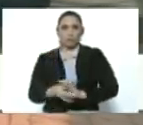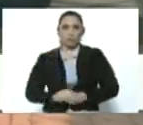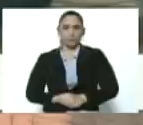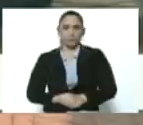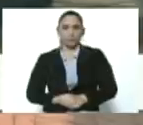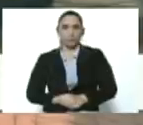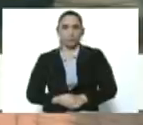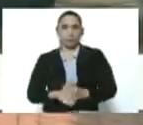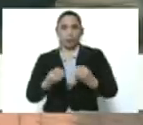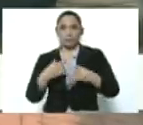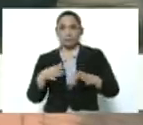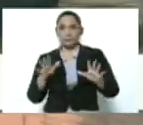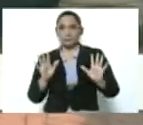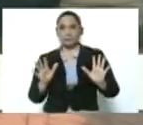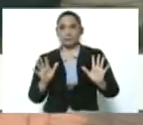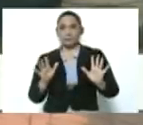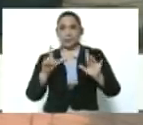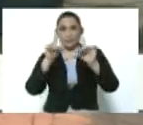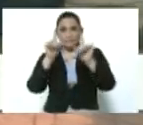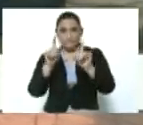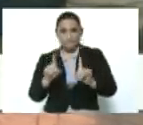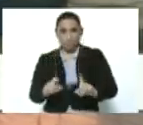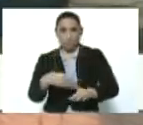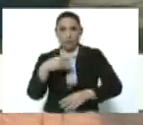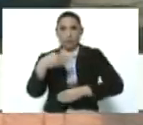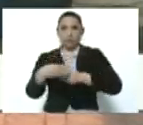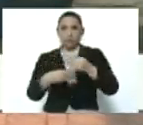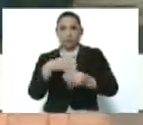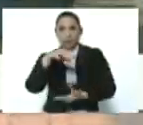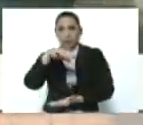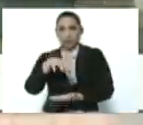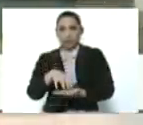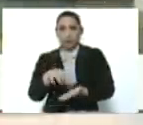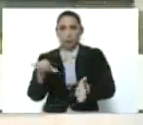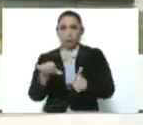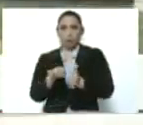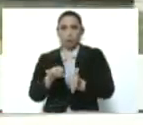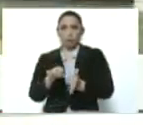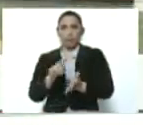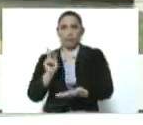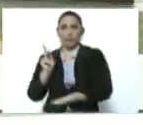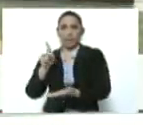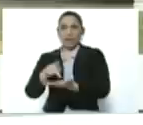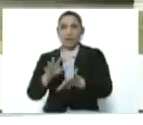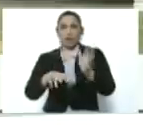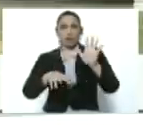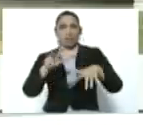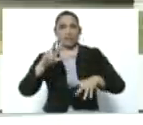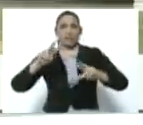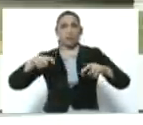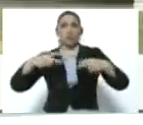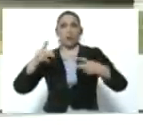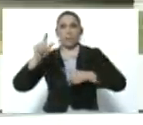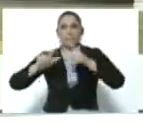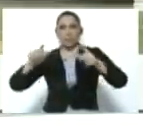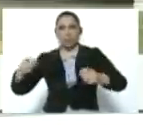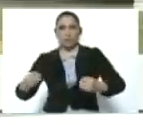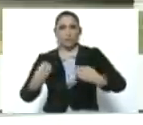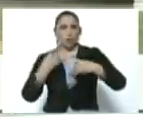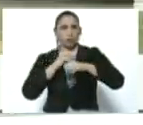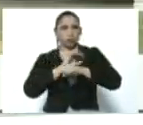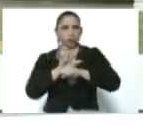bueno en esa prueba que hicieron en los estados donde llegaron 39 nuevos casos